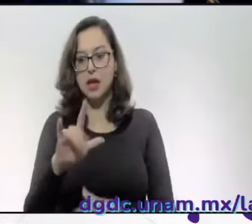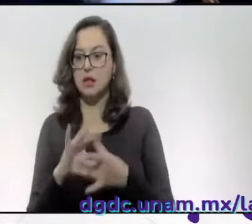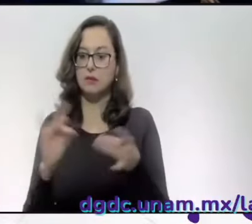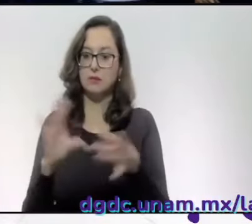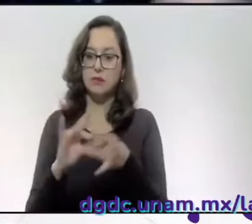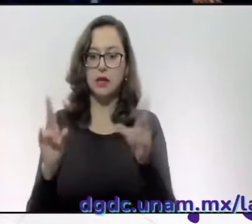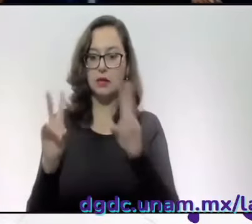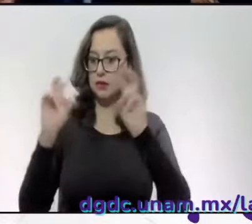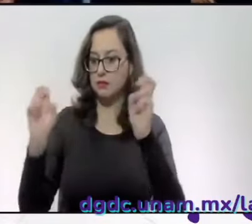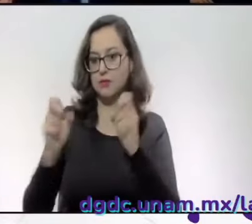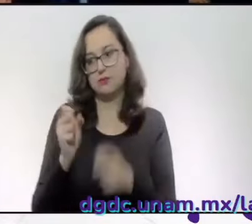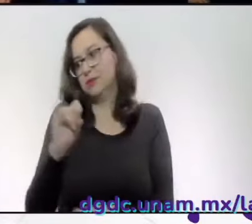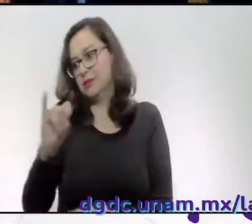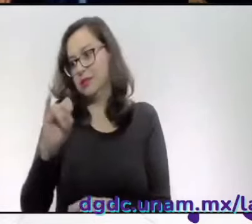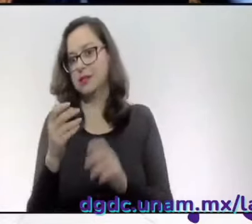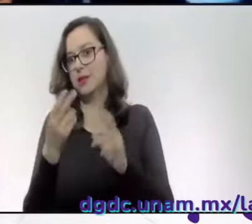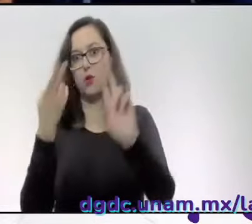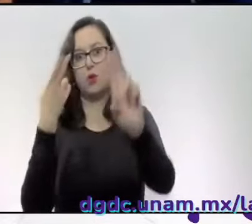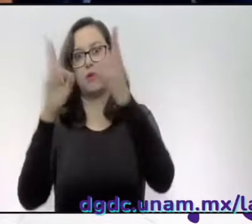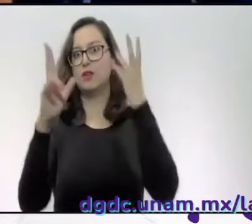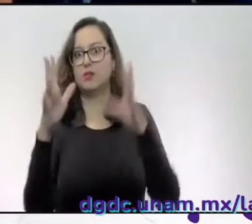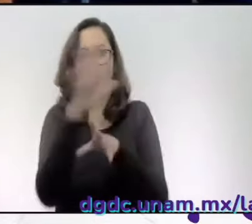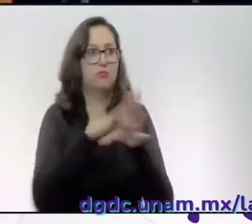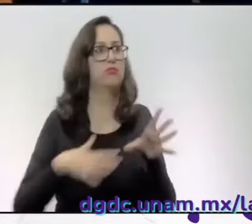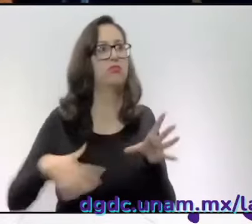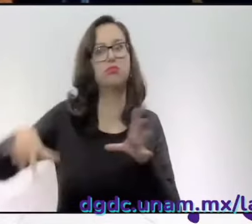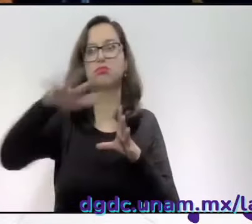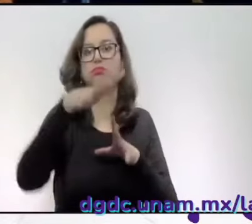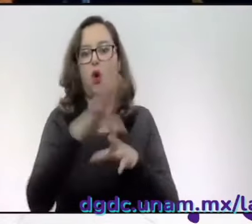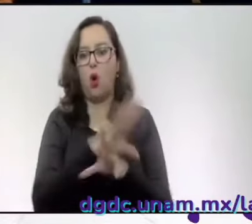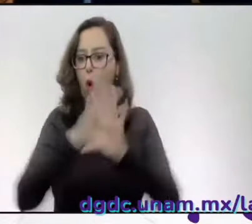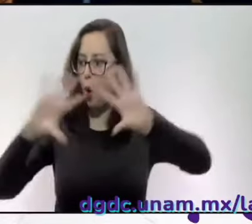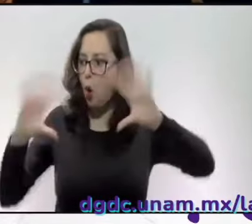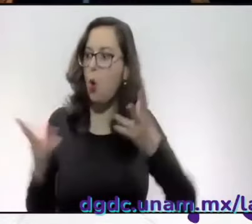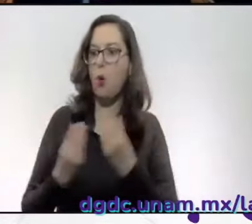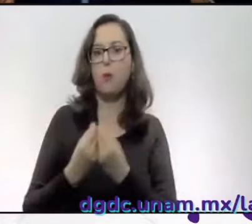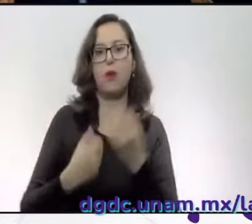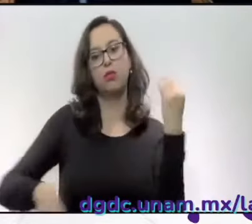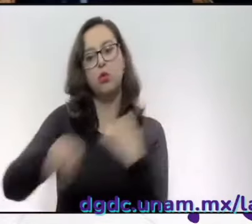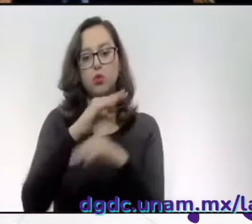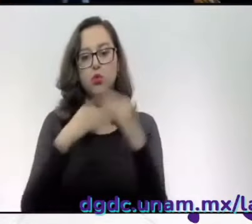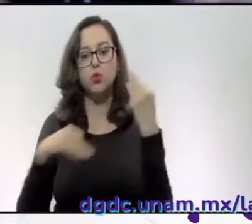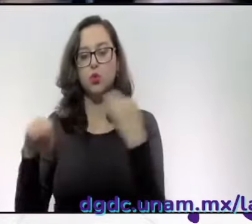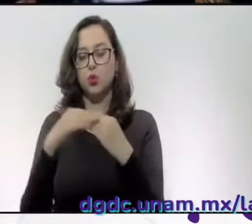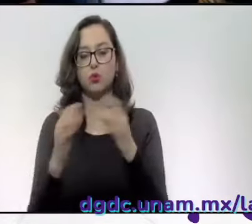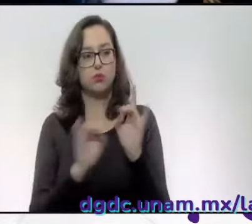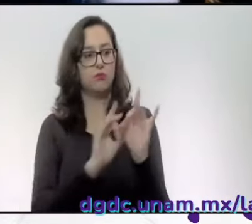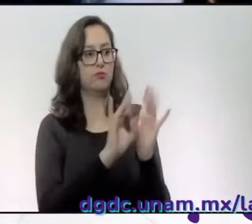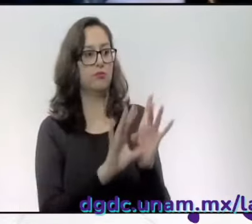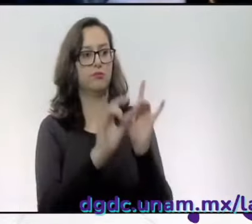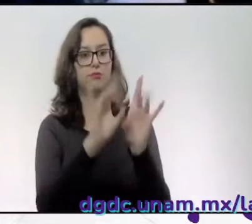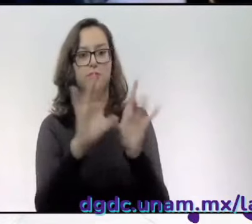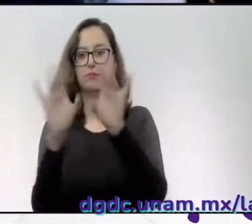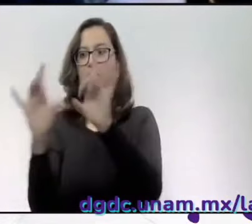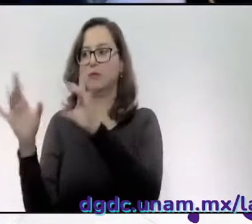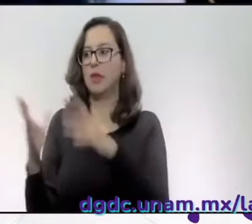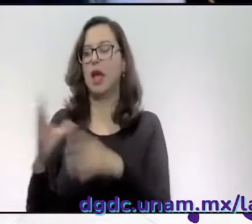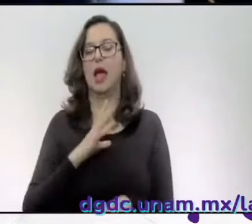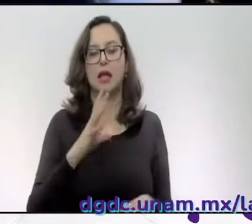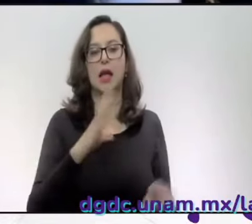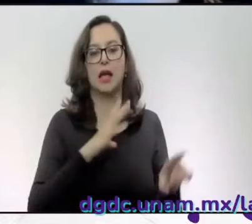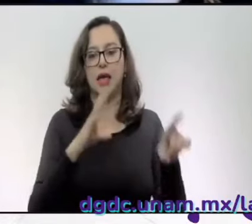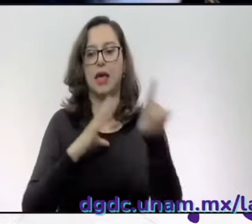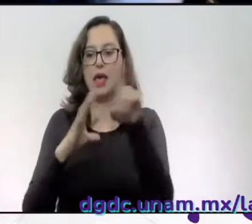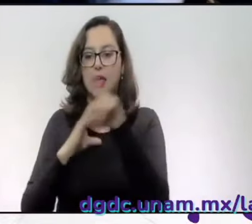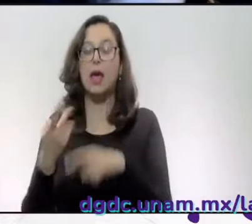vista físico, pues es el espacio, el entorno donde ocurre todo lo que acontece, ¿no? Pero quería añadir un